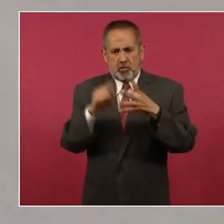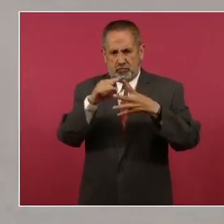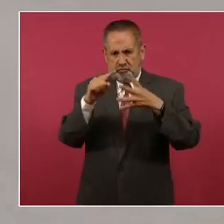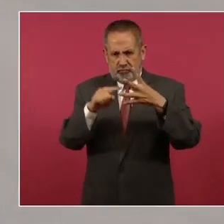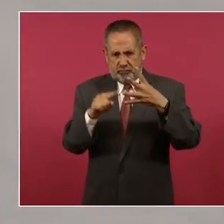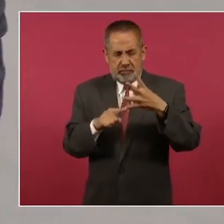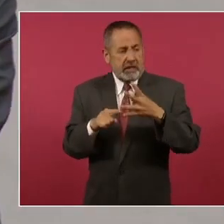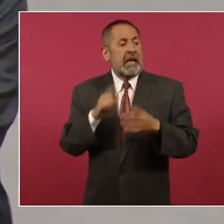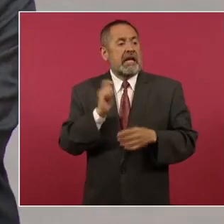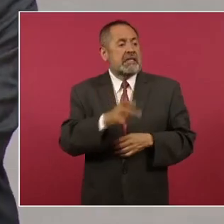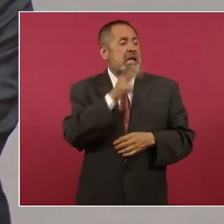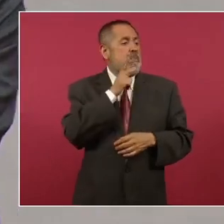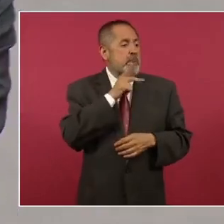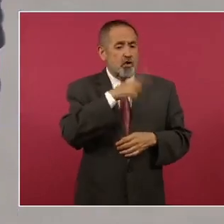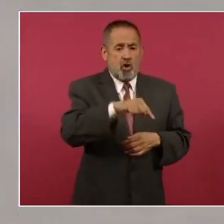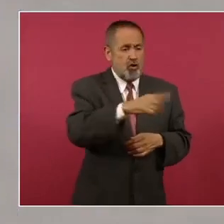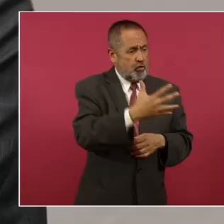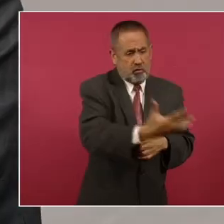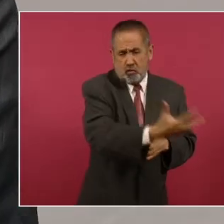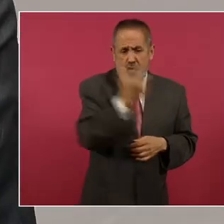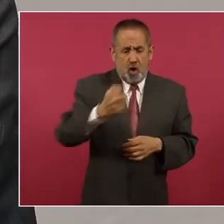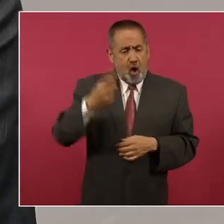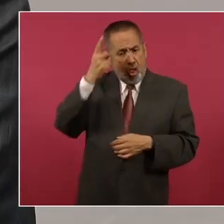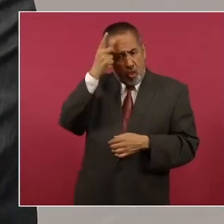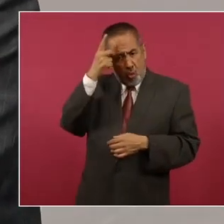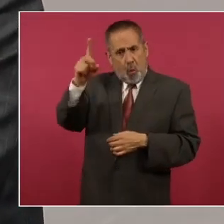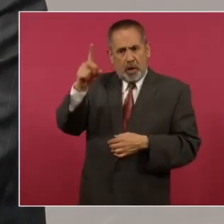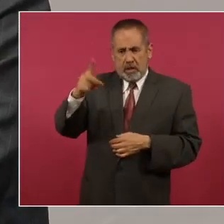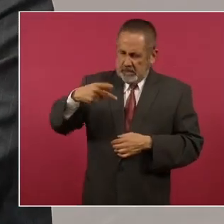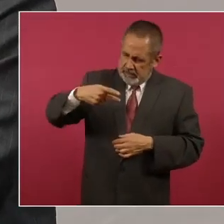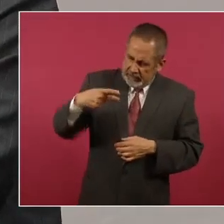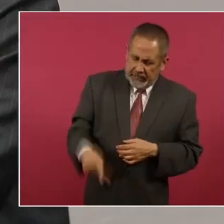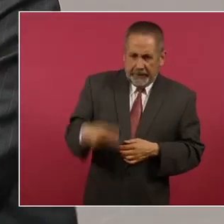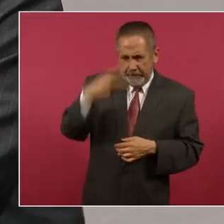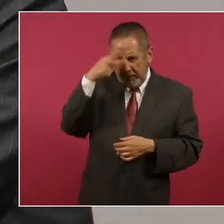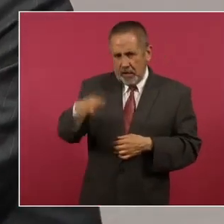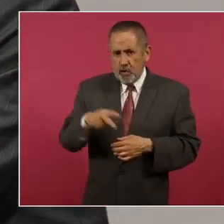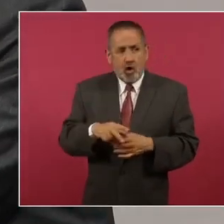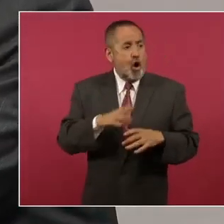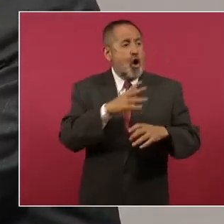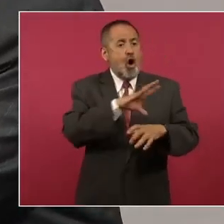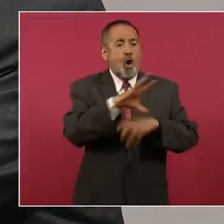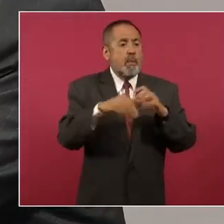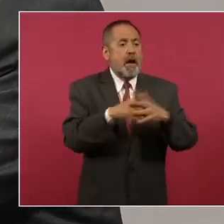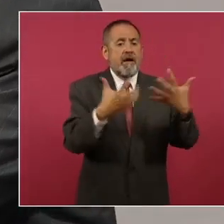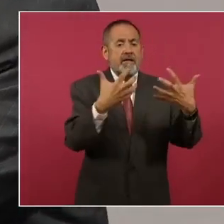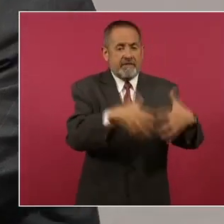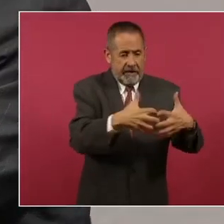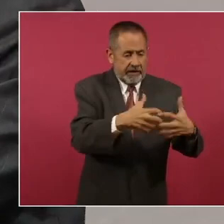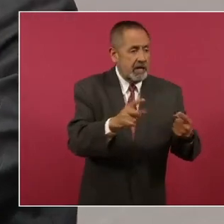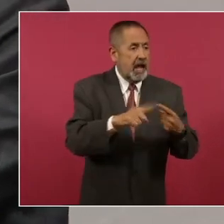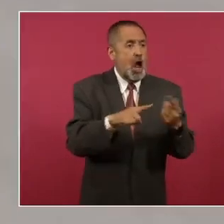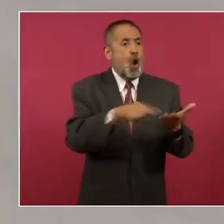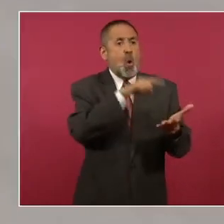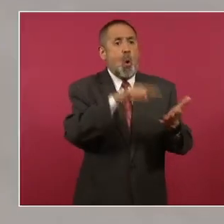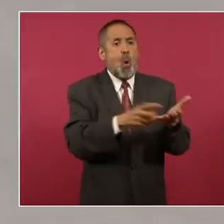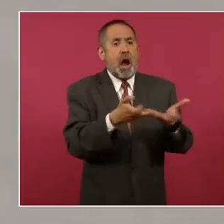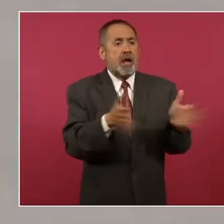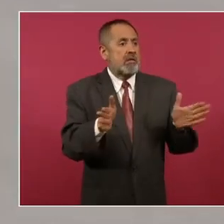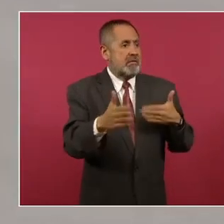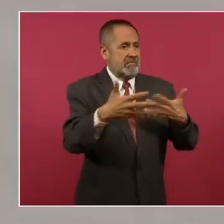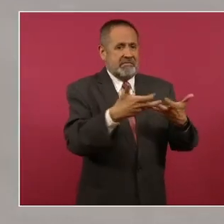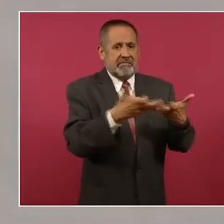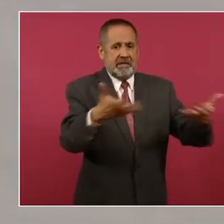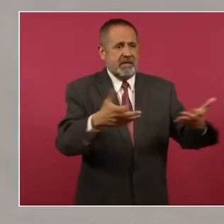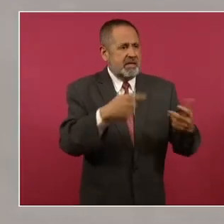a formar parte del patrimonio nacional la maquinaria, las instalaciones